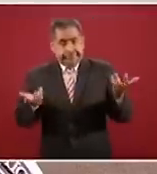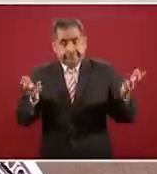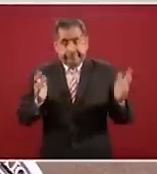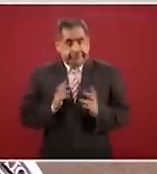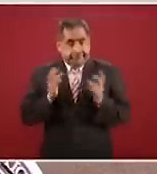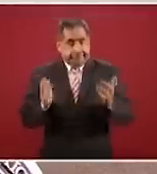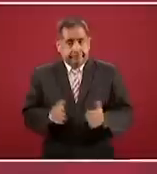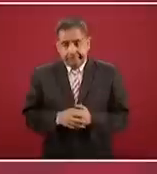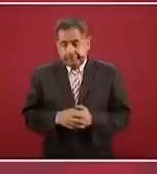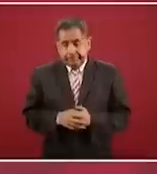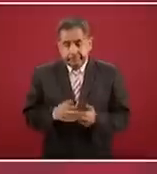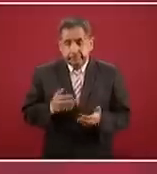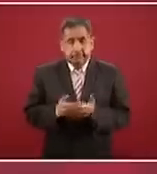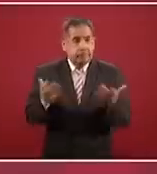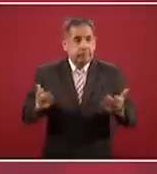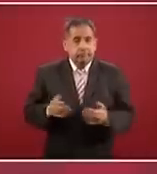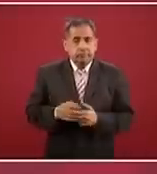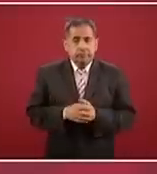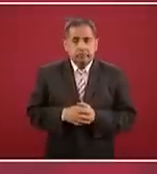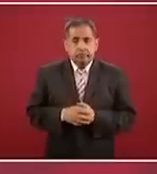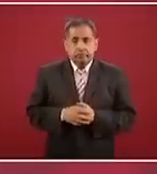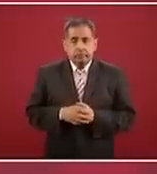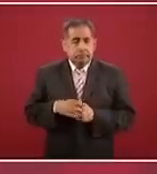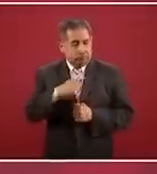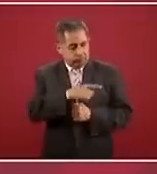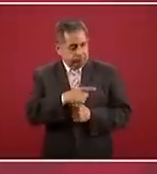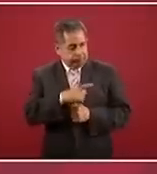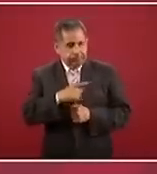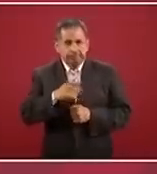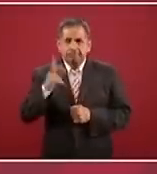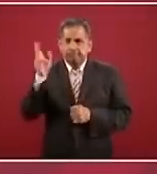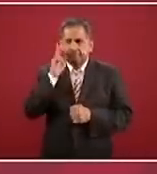Ahora, porque la realidad los puso en su lugar,